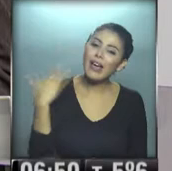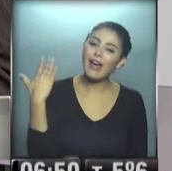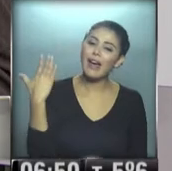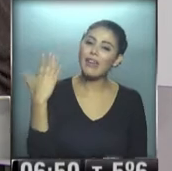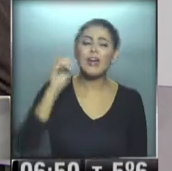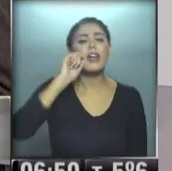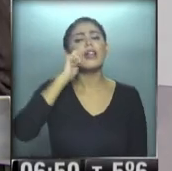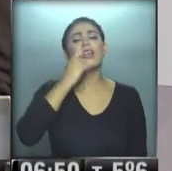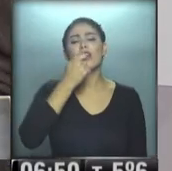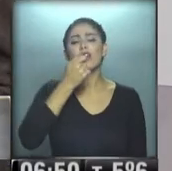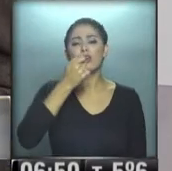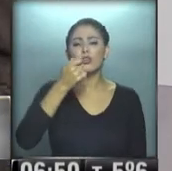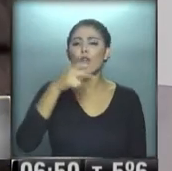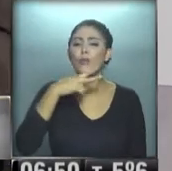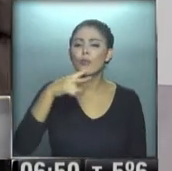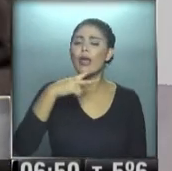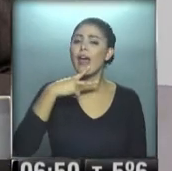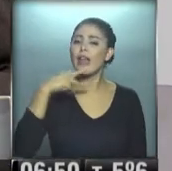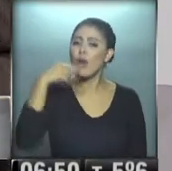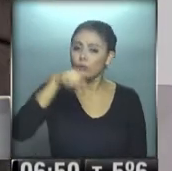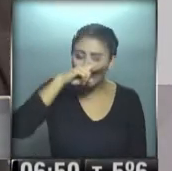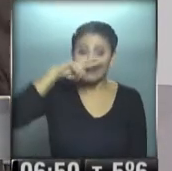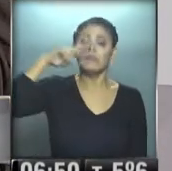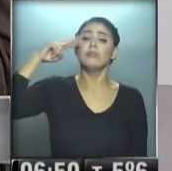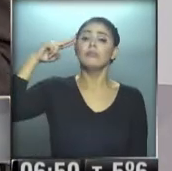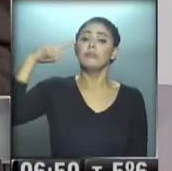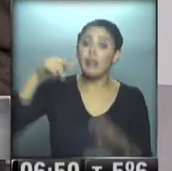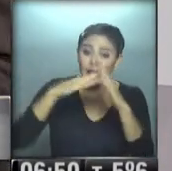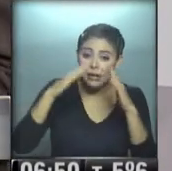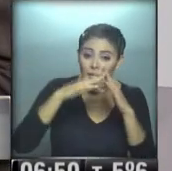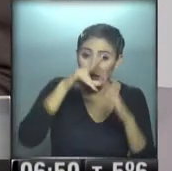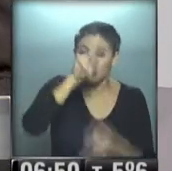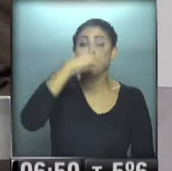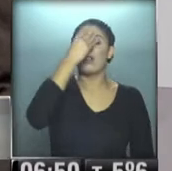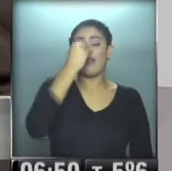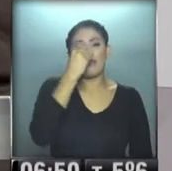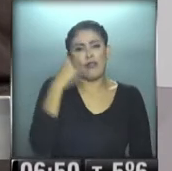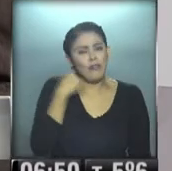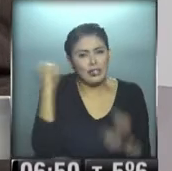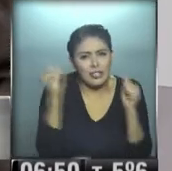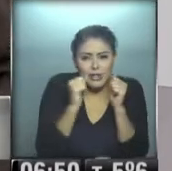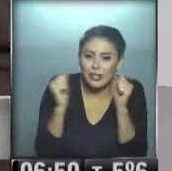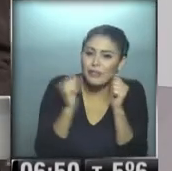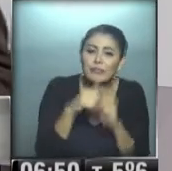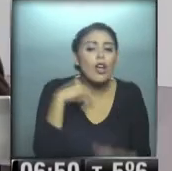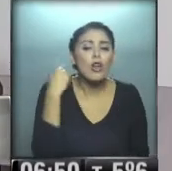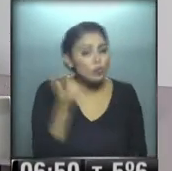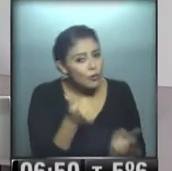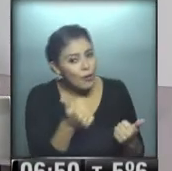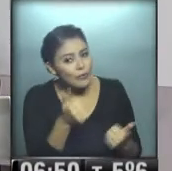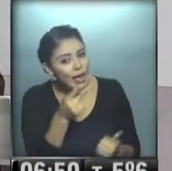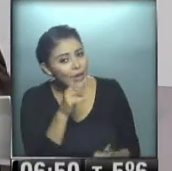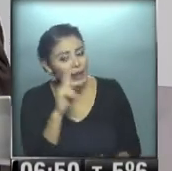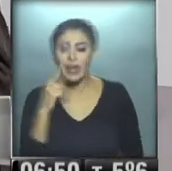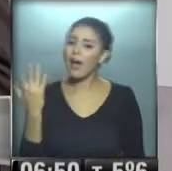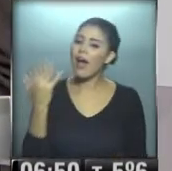qué lindo, cómo se respira el viernes, ¿no? Igual no respiren muy fuerte, si están en la calle, porque se van a resfriar, hace un frío de novela. ¿Cómo andás, Cari?